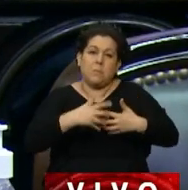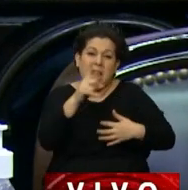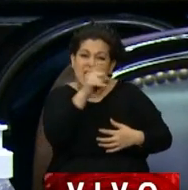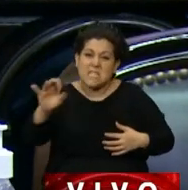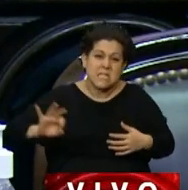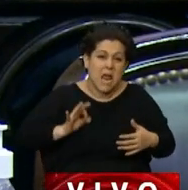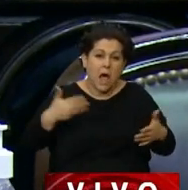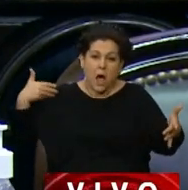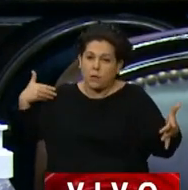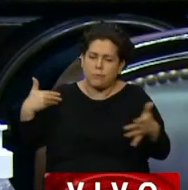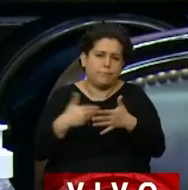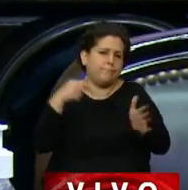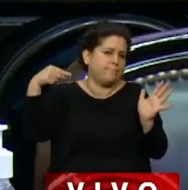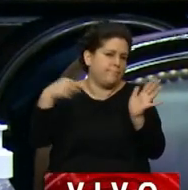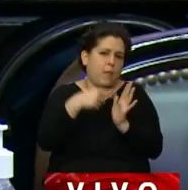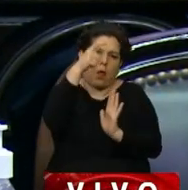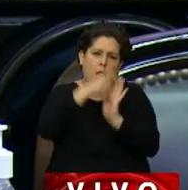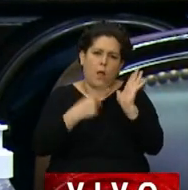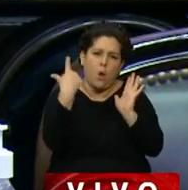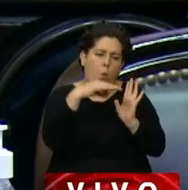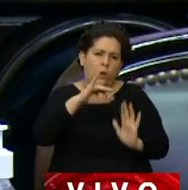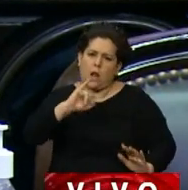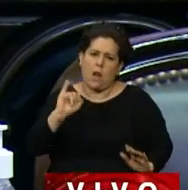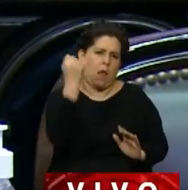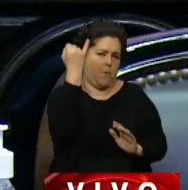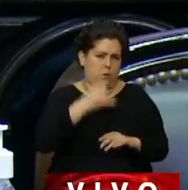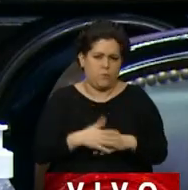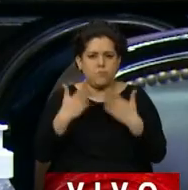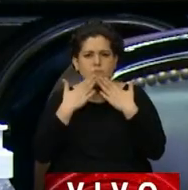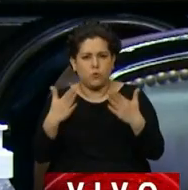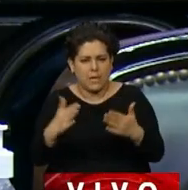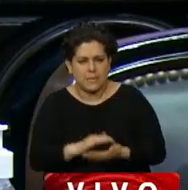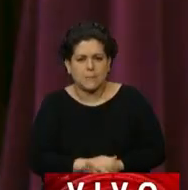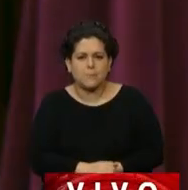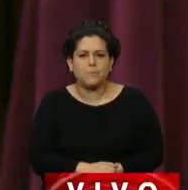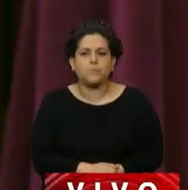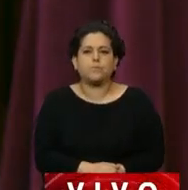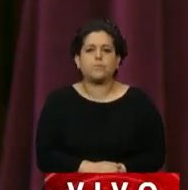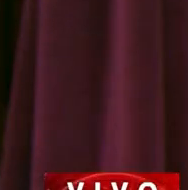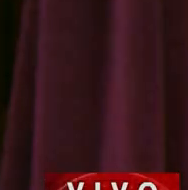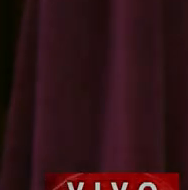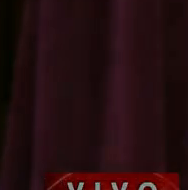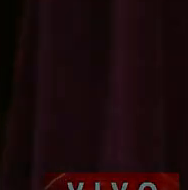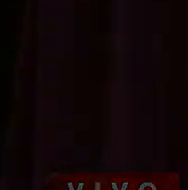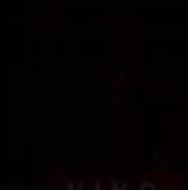años de vigencia de un sistema que ya se ha tornado vetusto. Muchas gracias, señor presidente. Muchas gracias, diputado Nani.